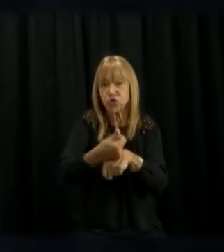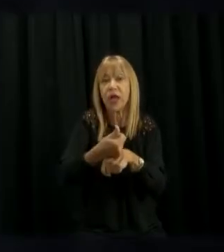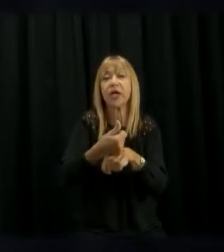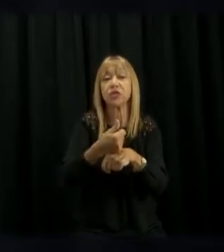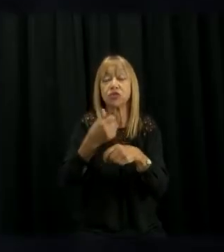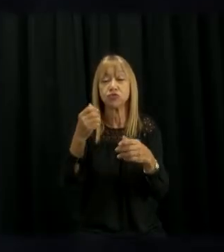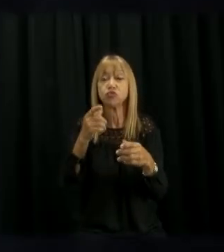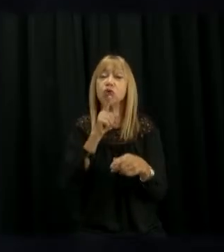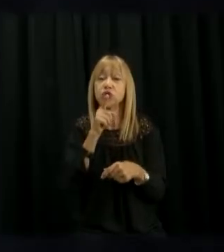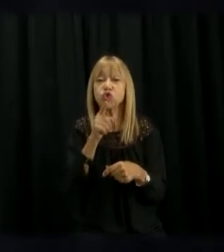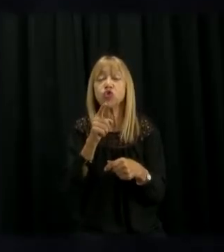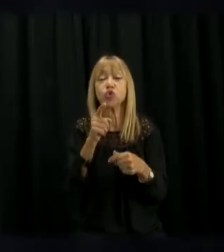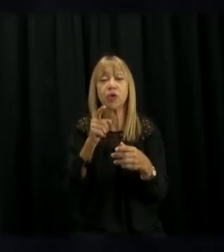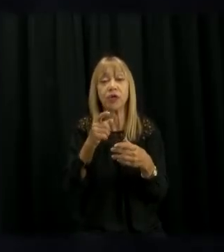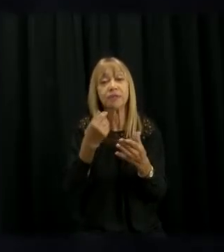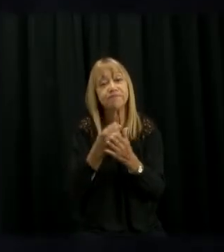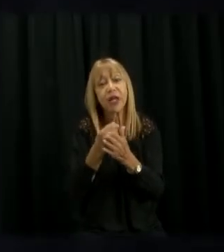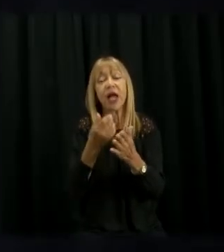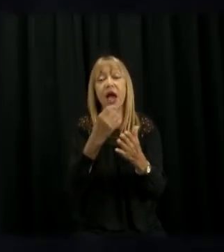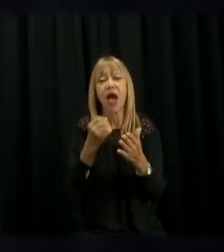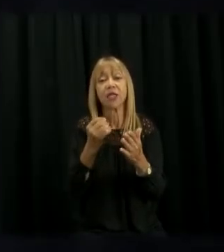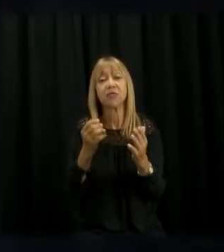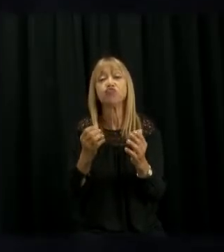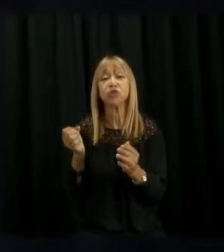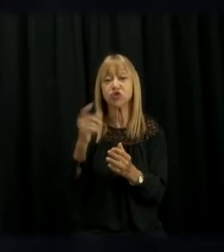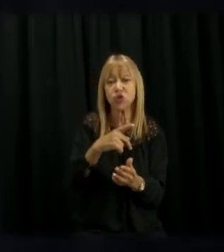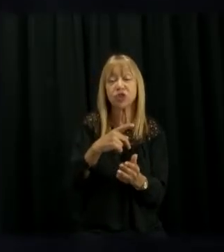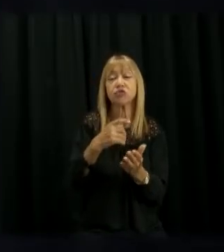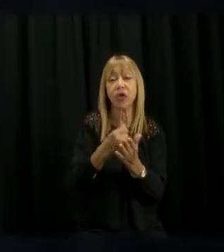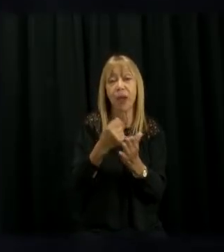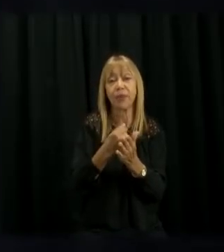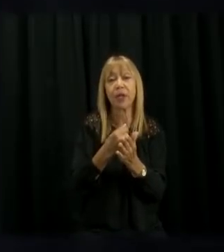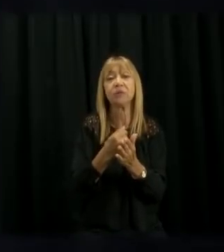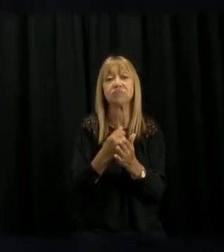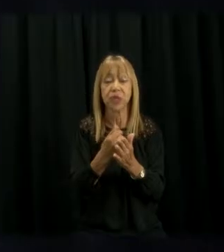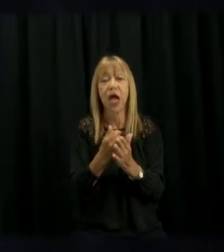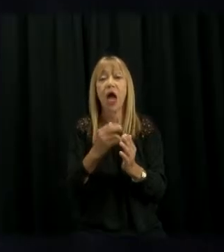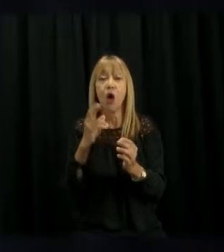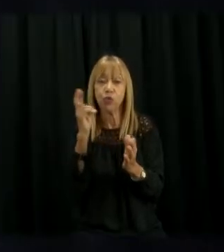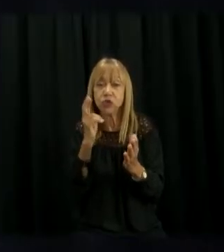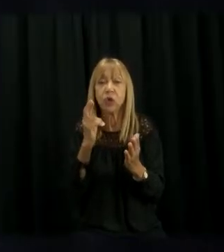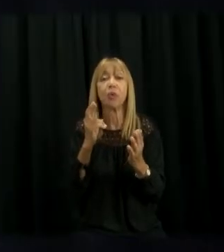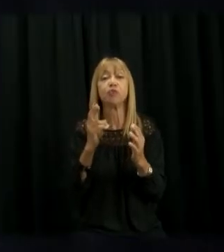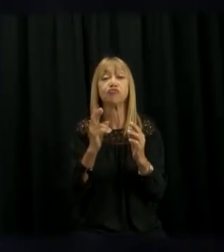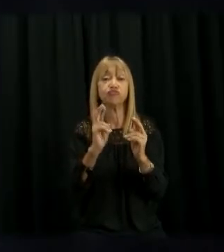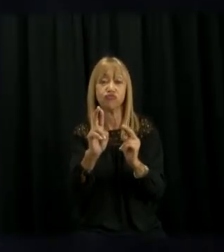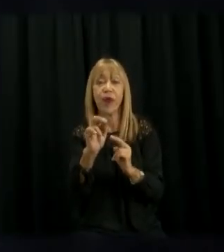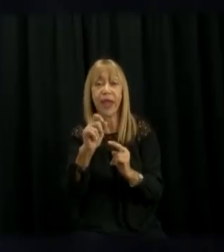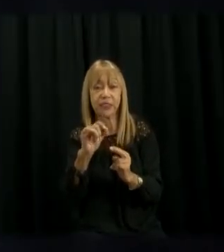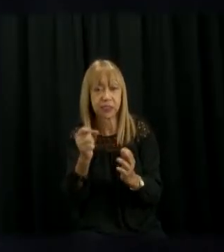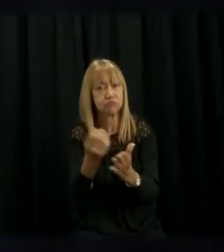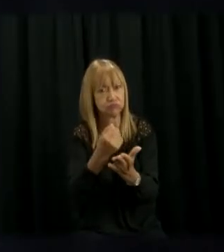para así poder lograr esa sustentabilidad a largo plazo.